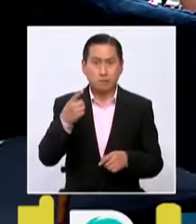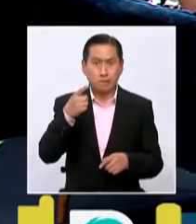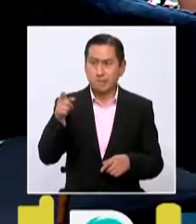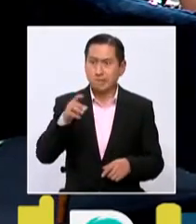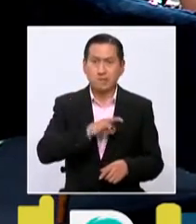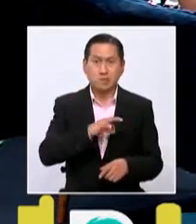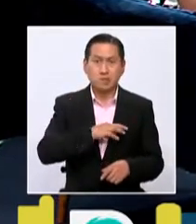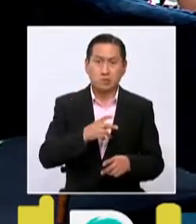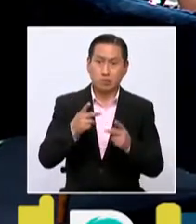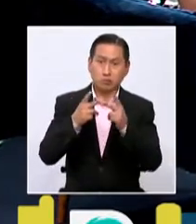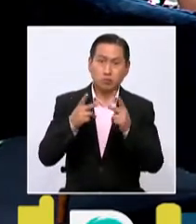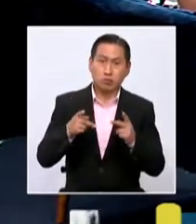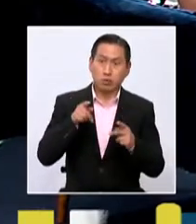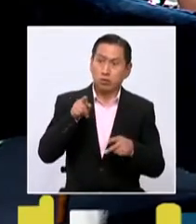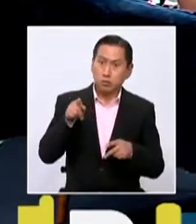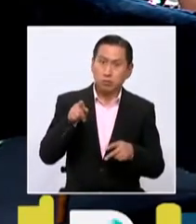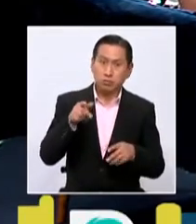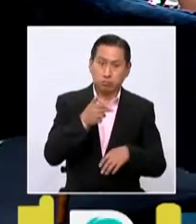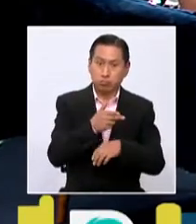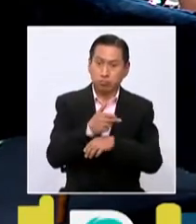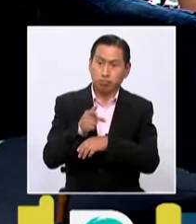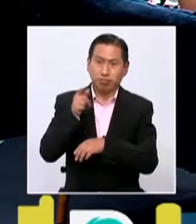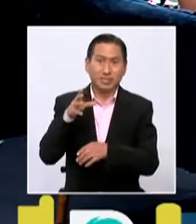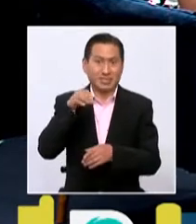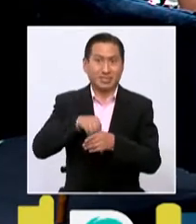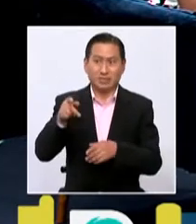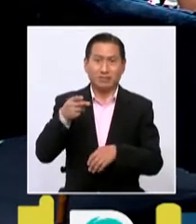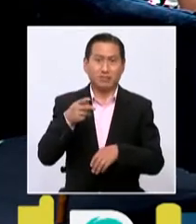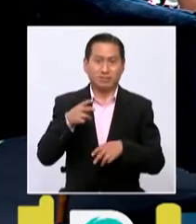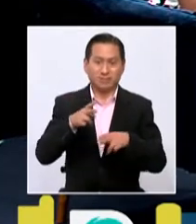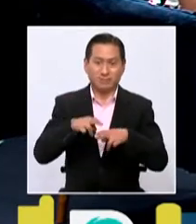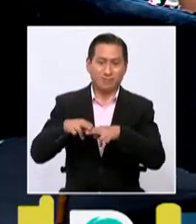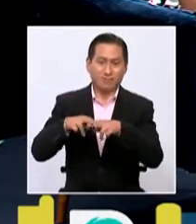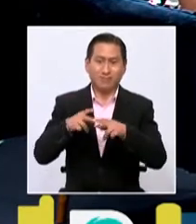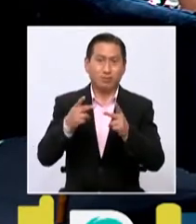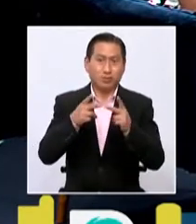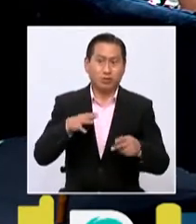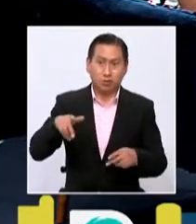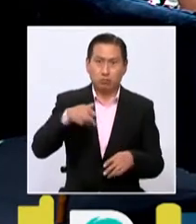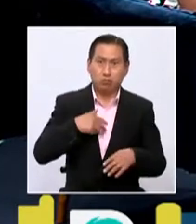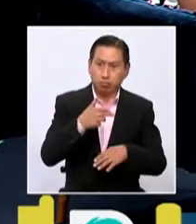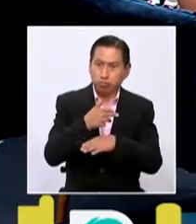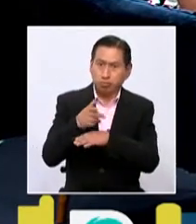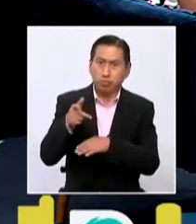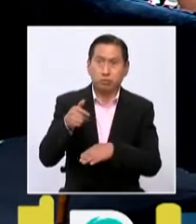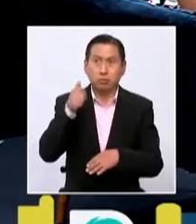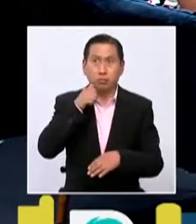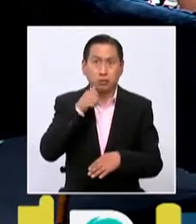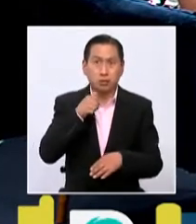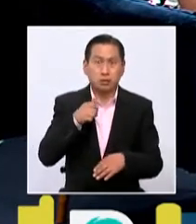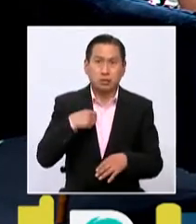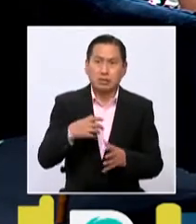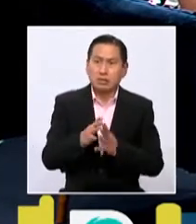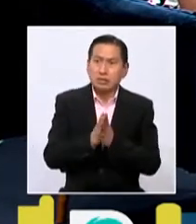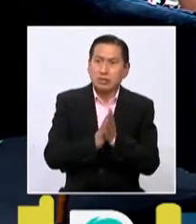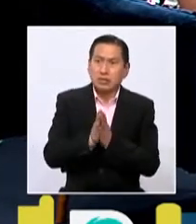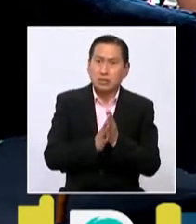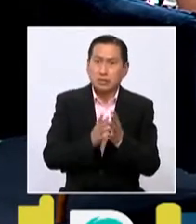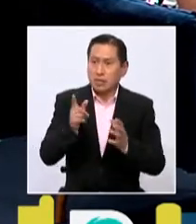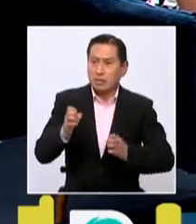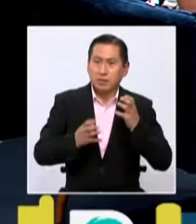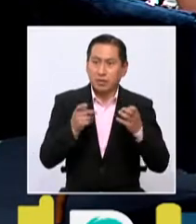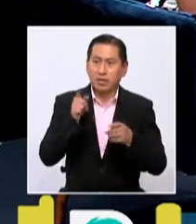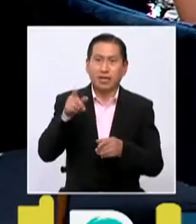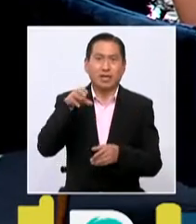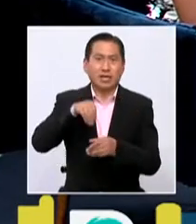de Uyuni, va a grabar. Pues desde luego vamos a grabar allí, está totalmente emocionada de grabar